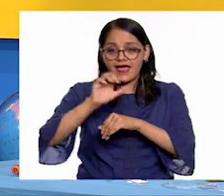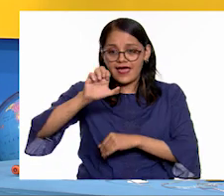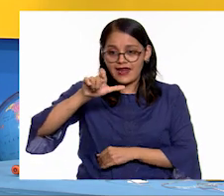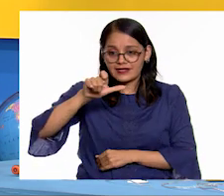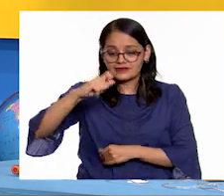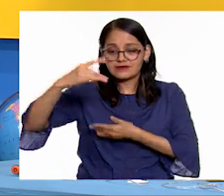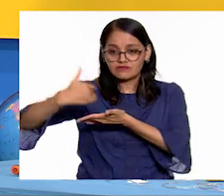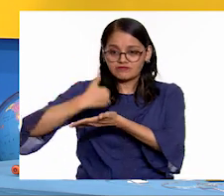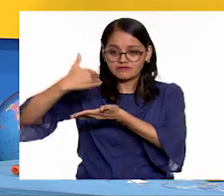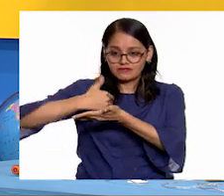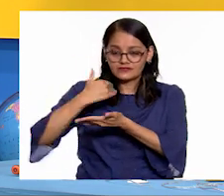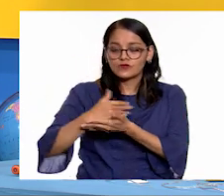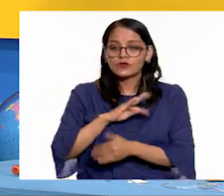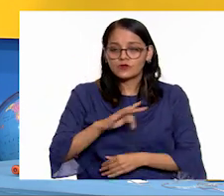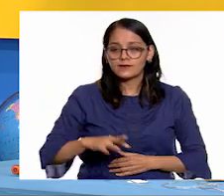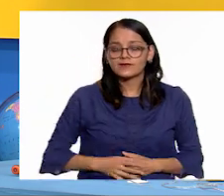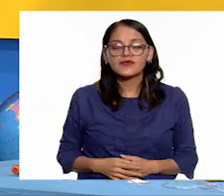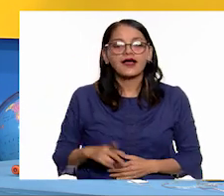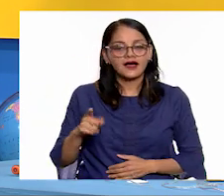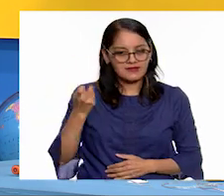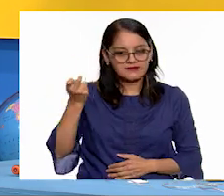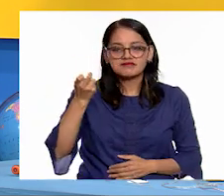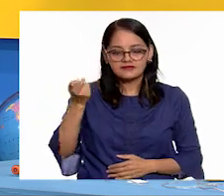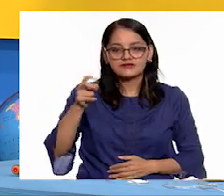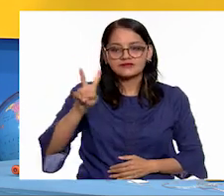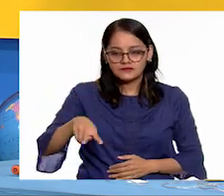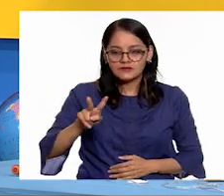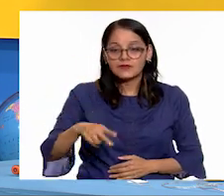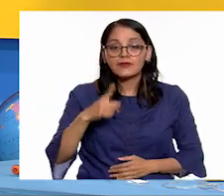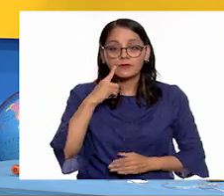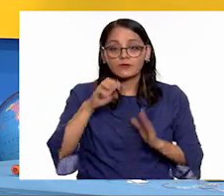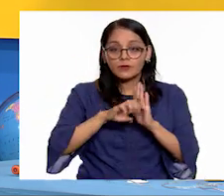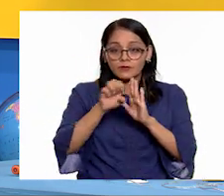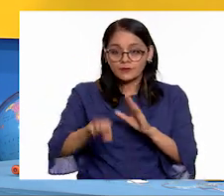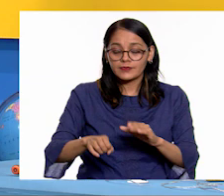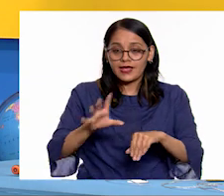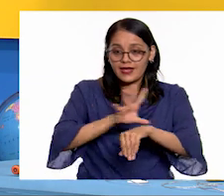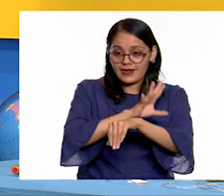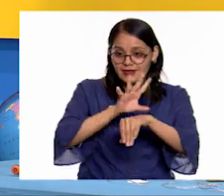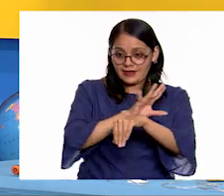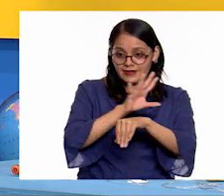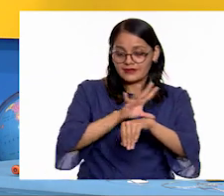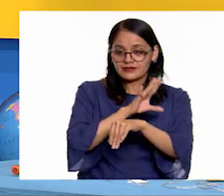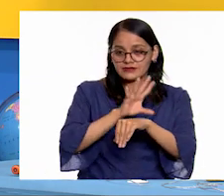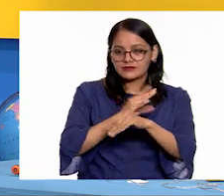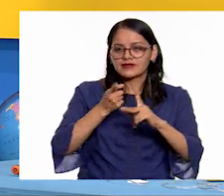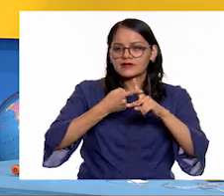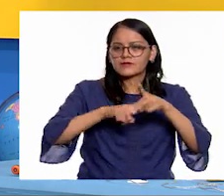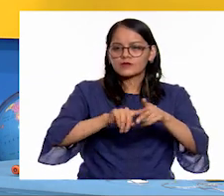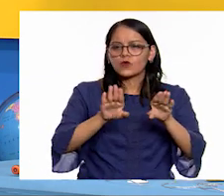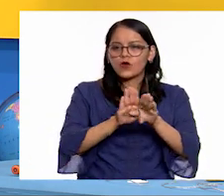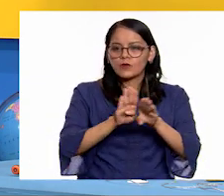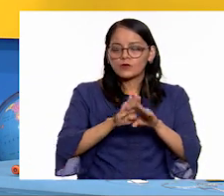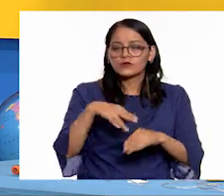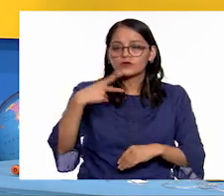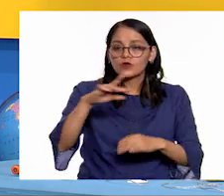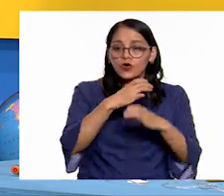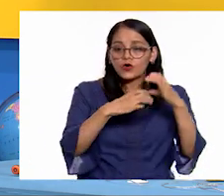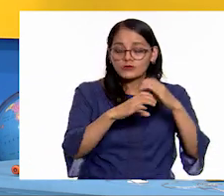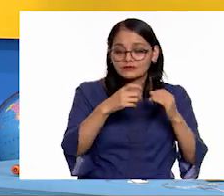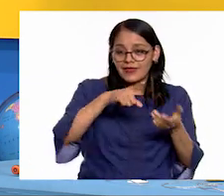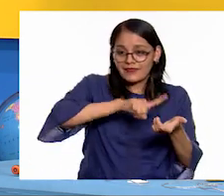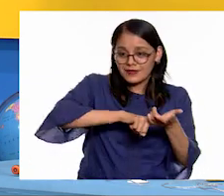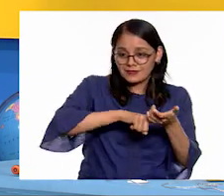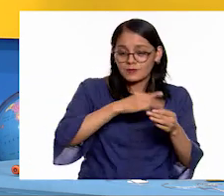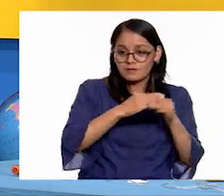Juan Carlos. Podemos afirmar que la corriente eléctrica se origina, como lo acabamos de mencionar, por el movimiento de los electrones de